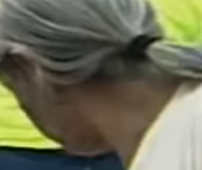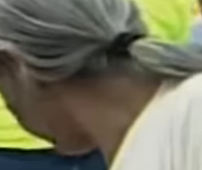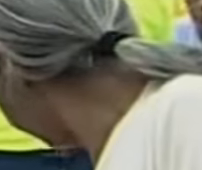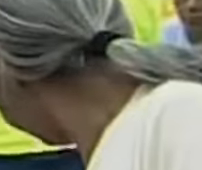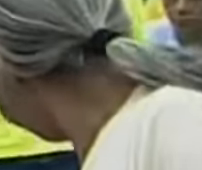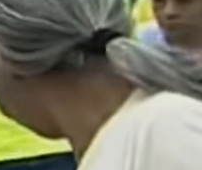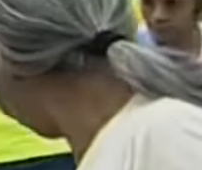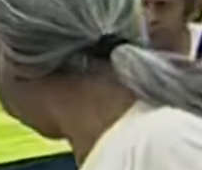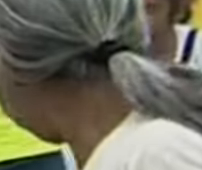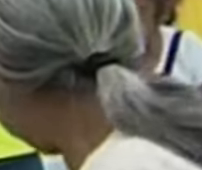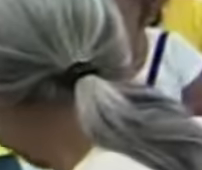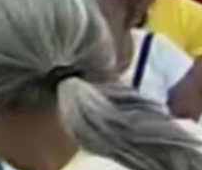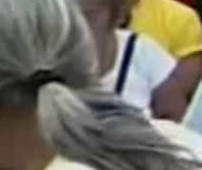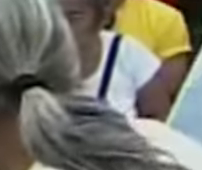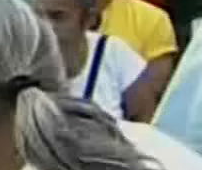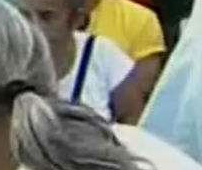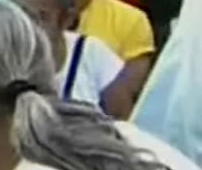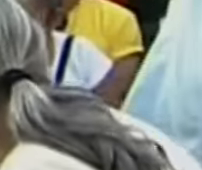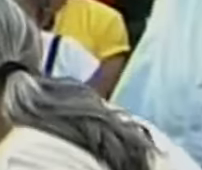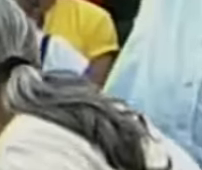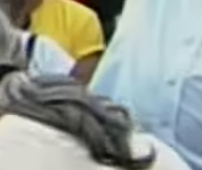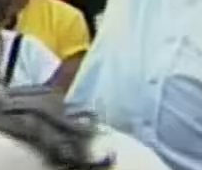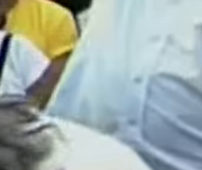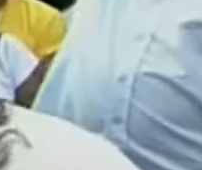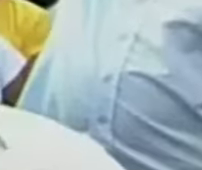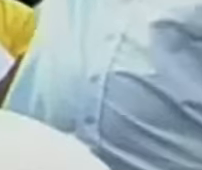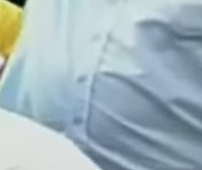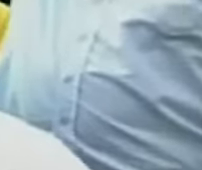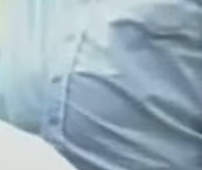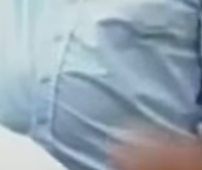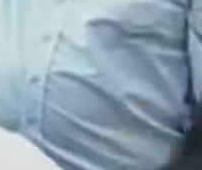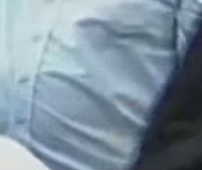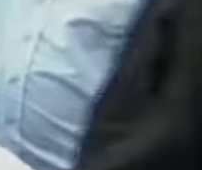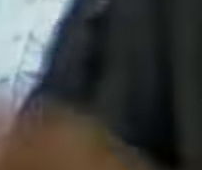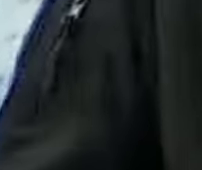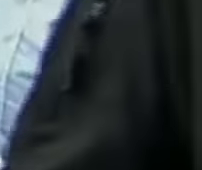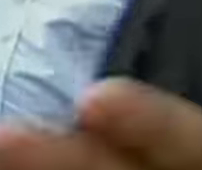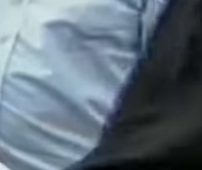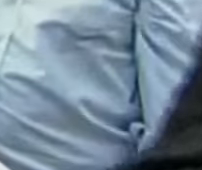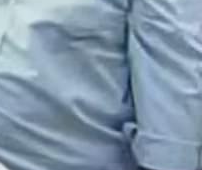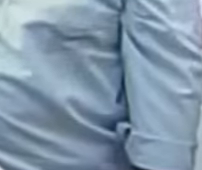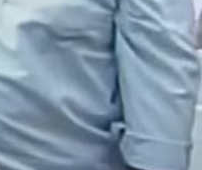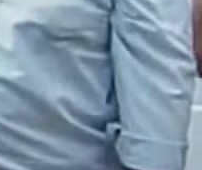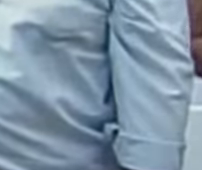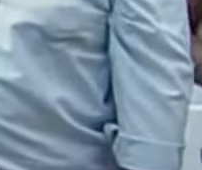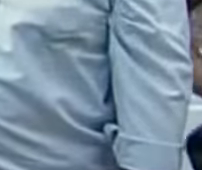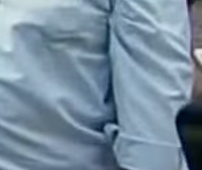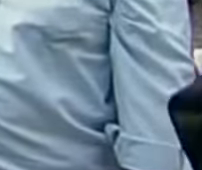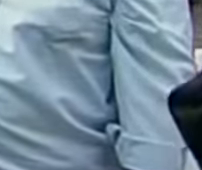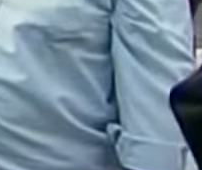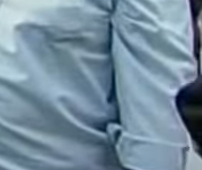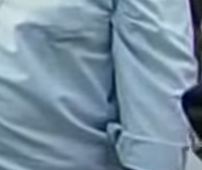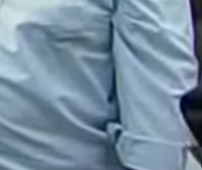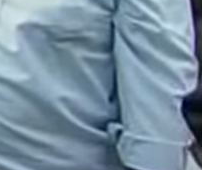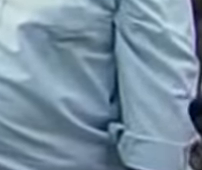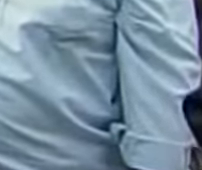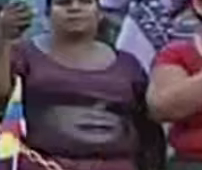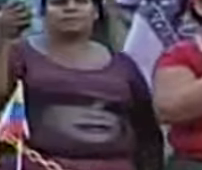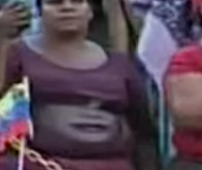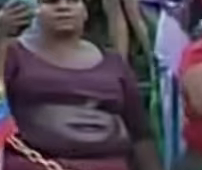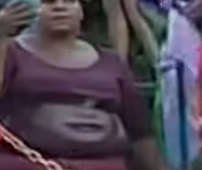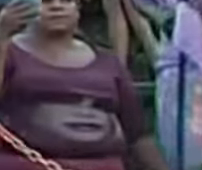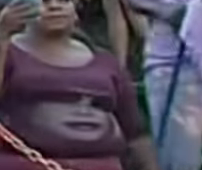Los apoya a Maduro. Nosotros vivimos bajo el amática. Nosotros vivimos bajo